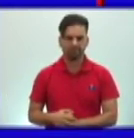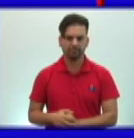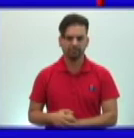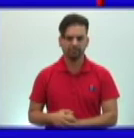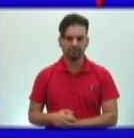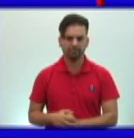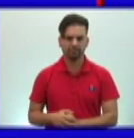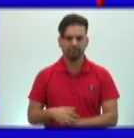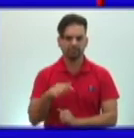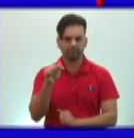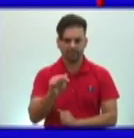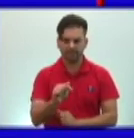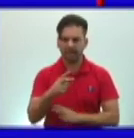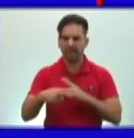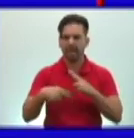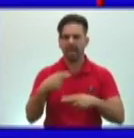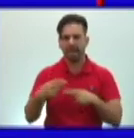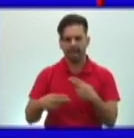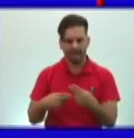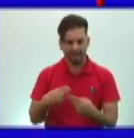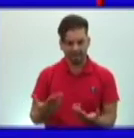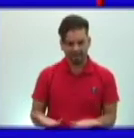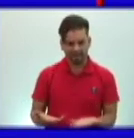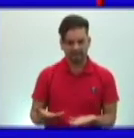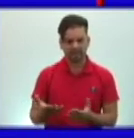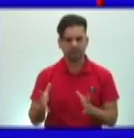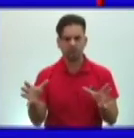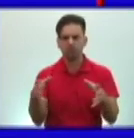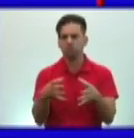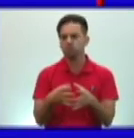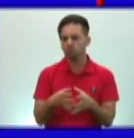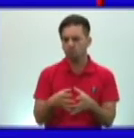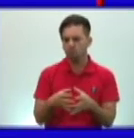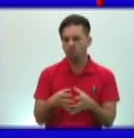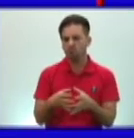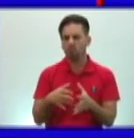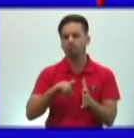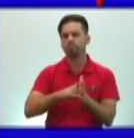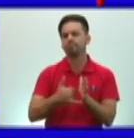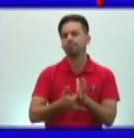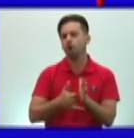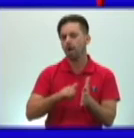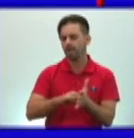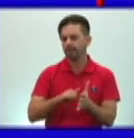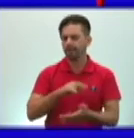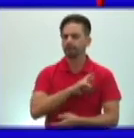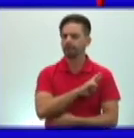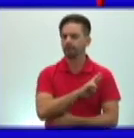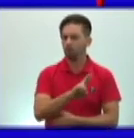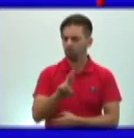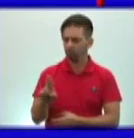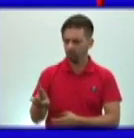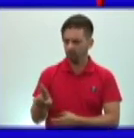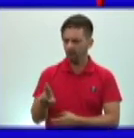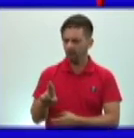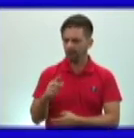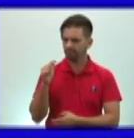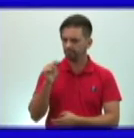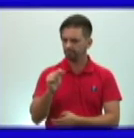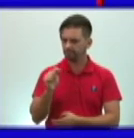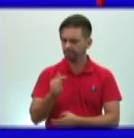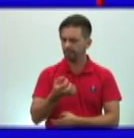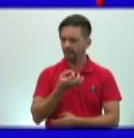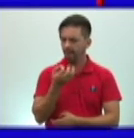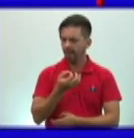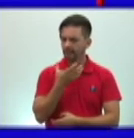un movimiento que más que grupo es proyecto revolucionario que habla de jóvenes por la